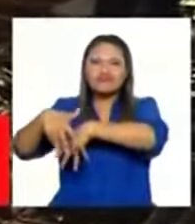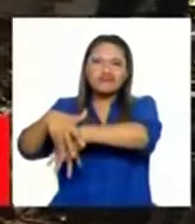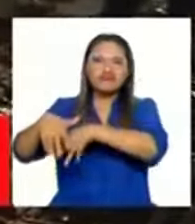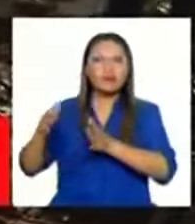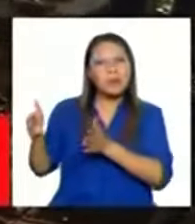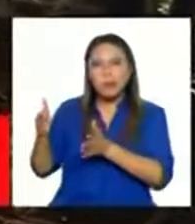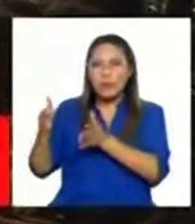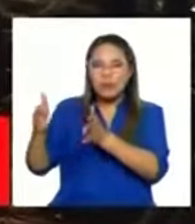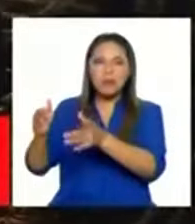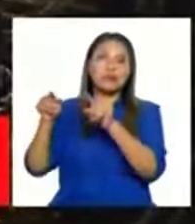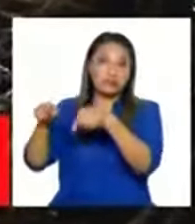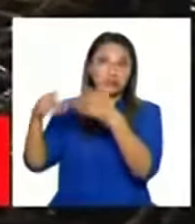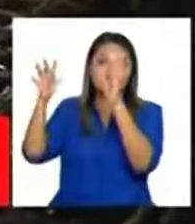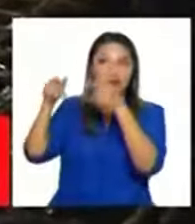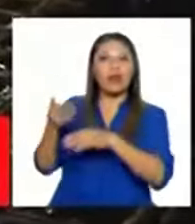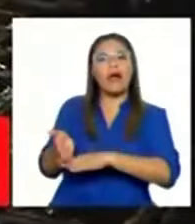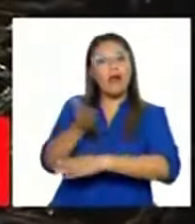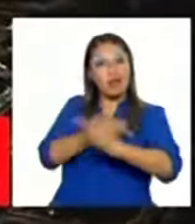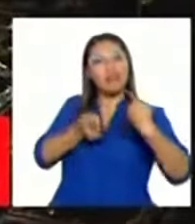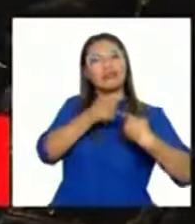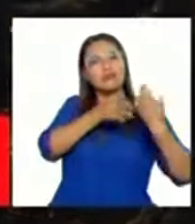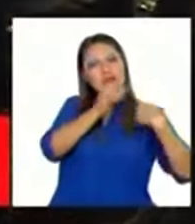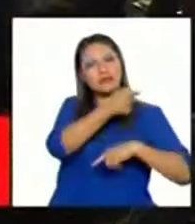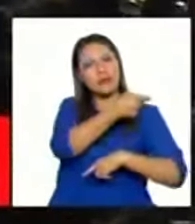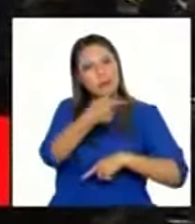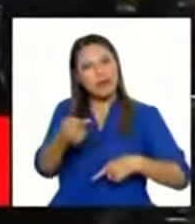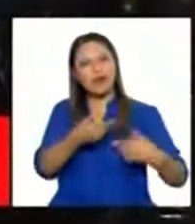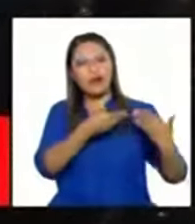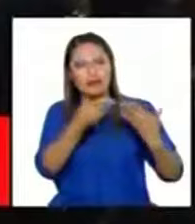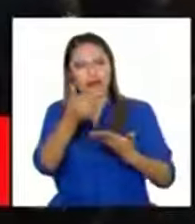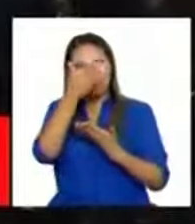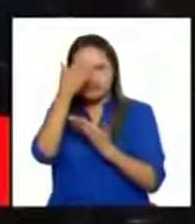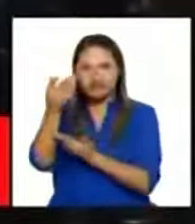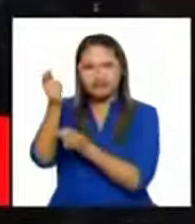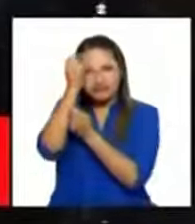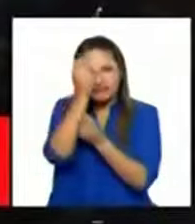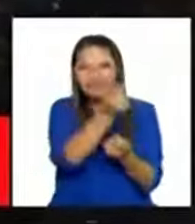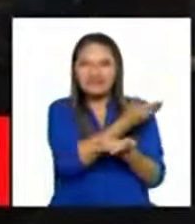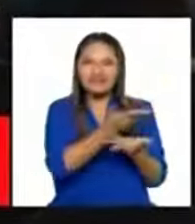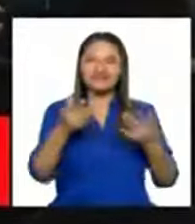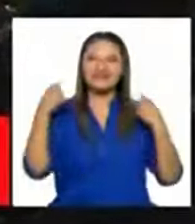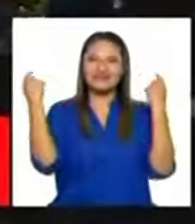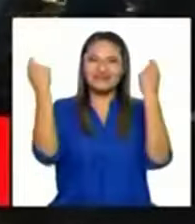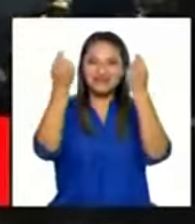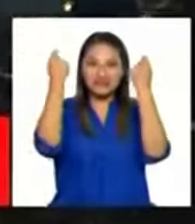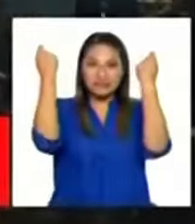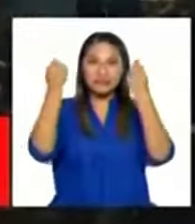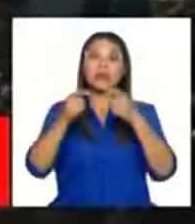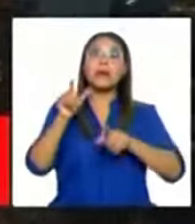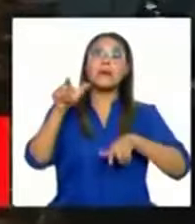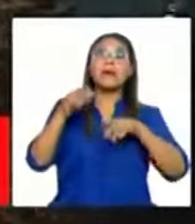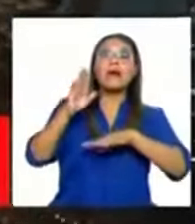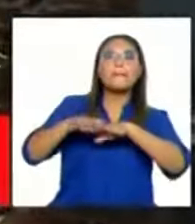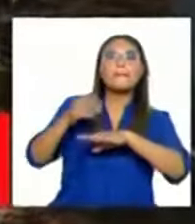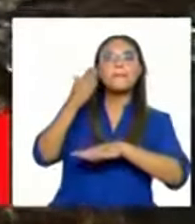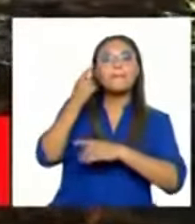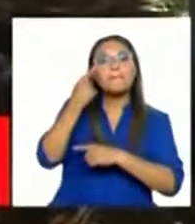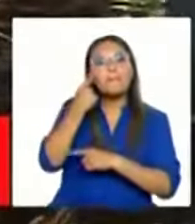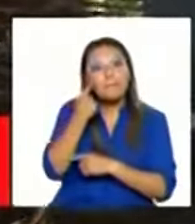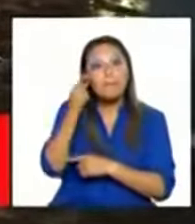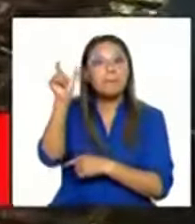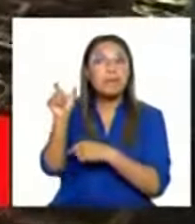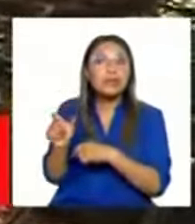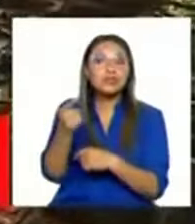desarrollado en diversos días en esta semana. Y vamos a ver, vamos a intentar conversar también con la gente que ha llegado hasta este punto